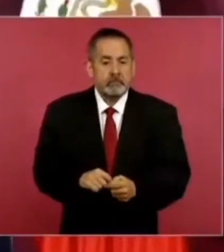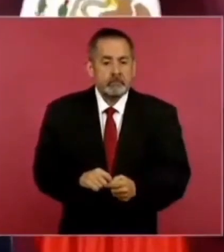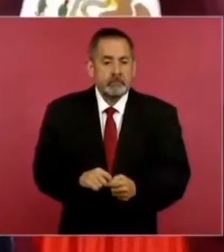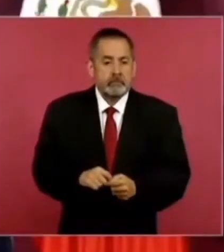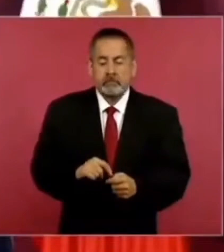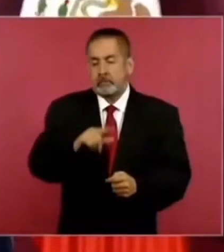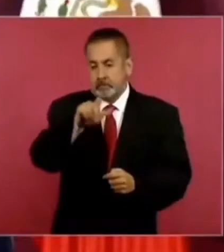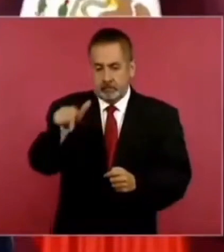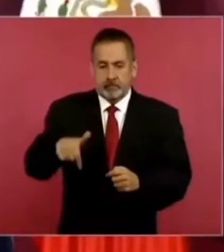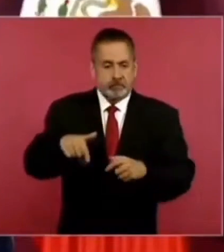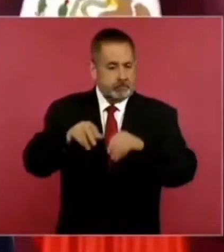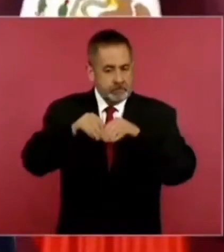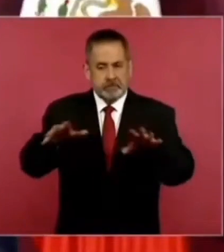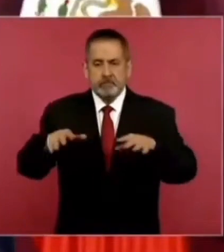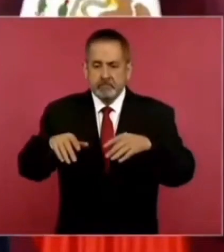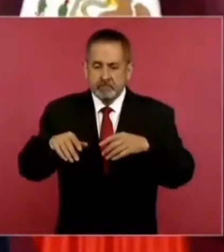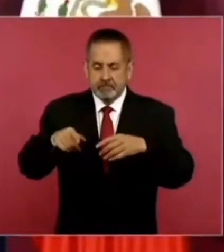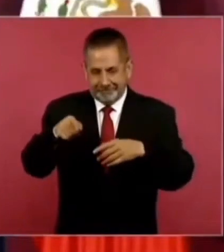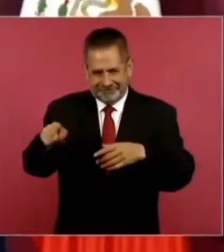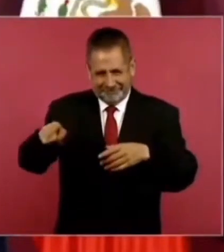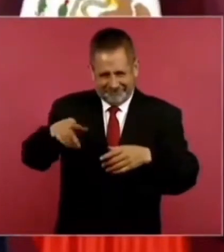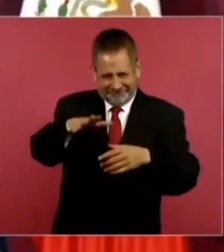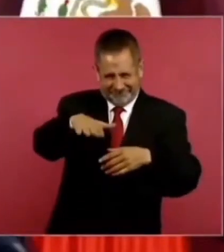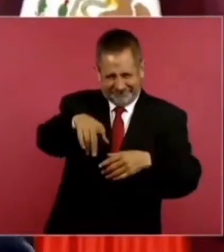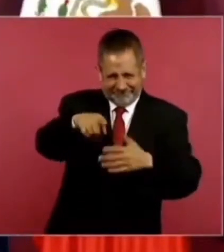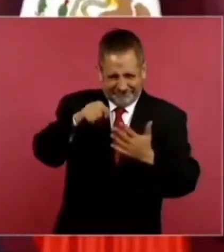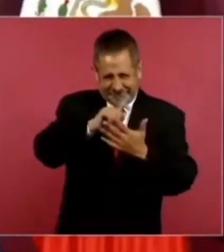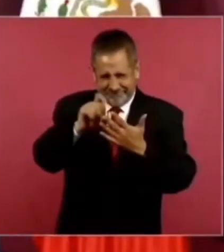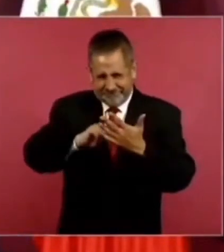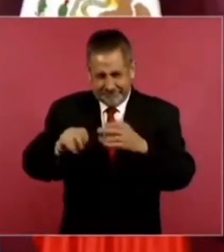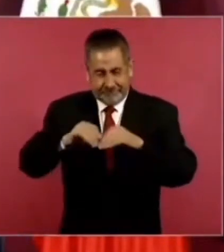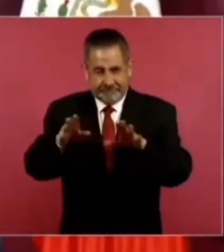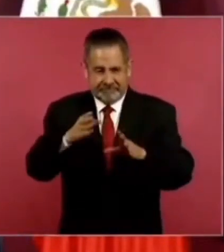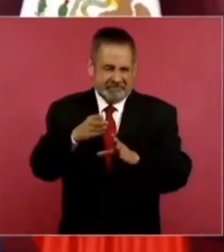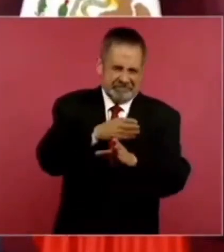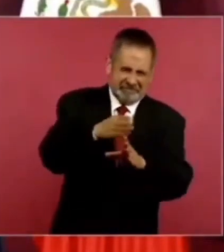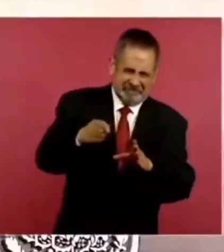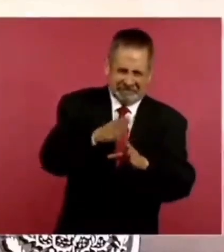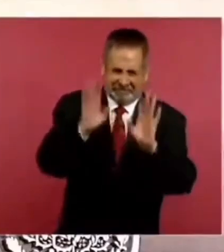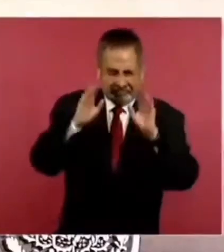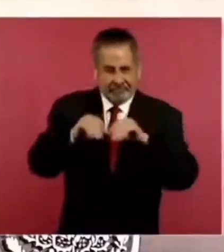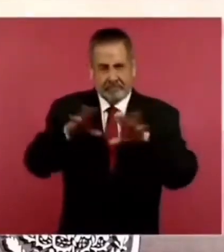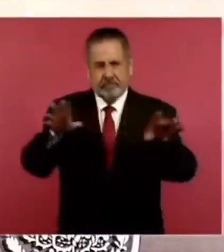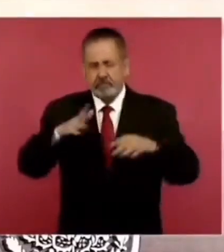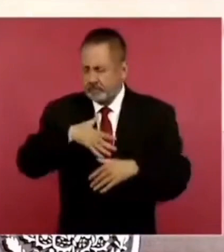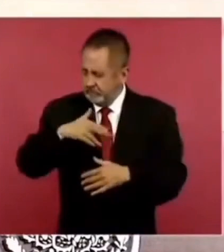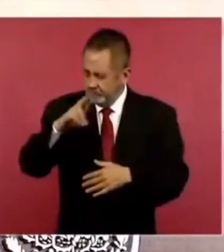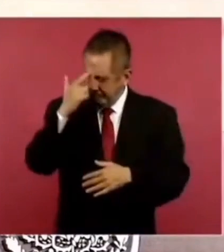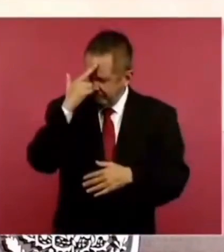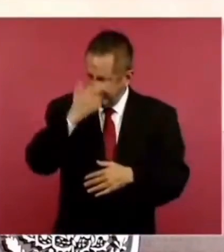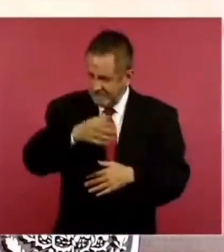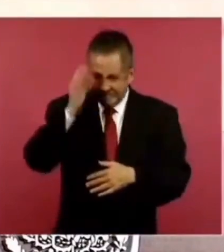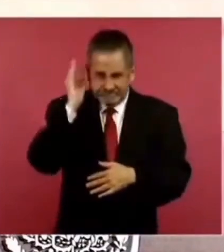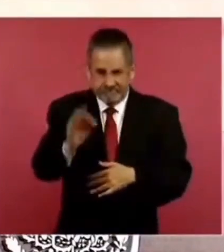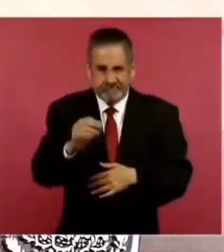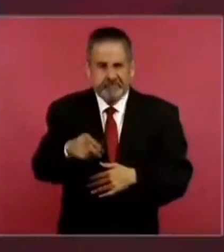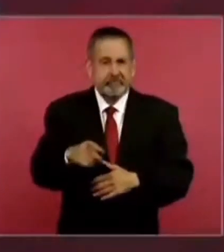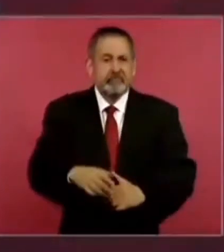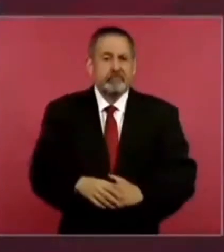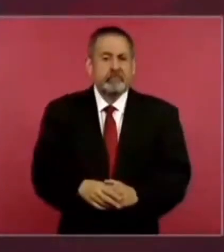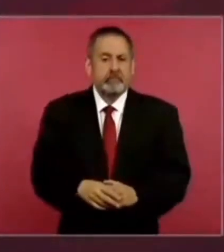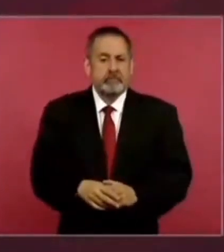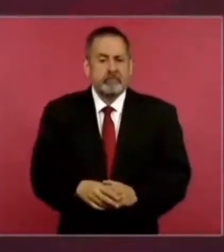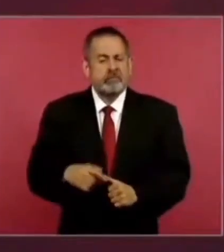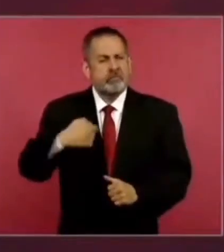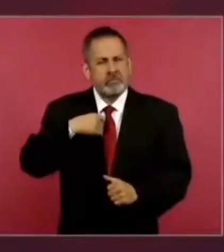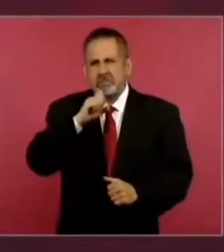salieron estos testimonios, no sé si antes o después, pero yo me acuerdo perfectamente. Es más,